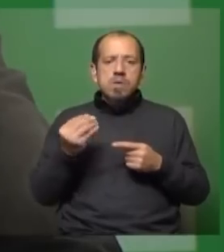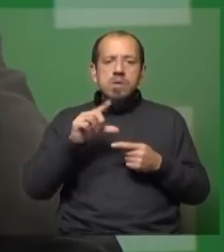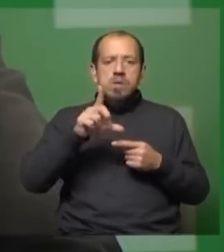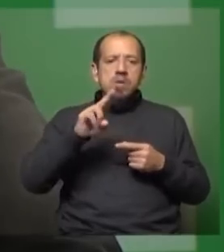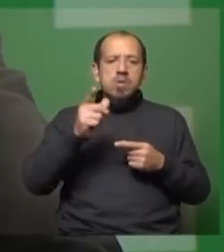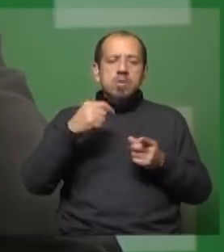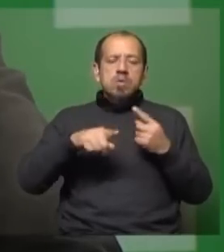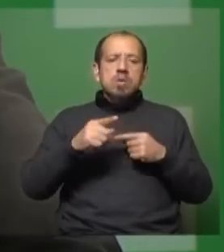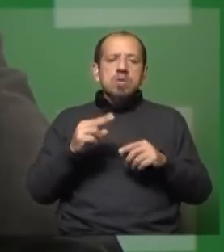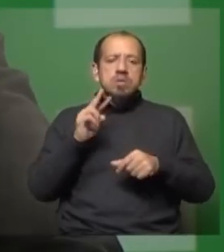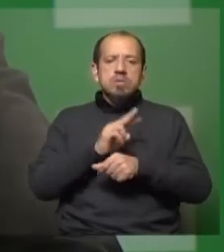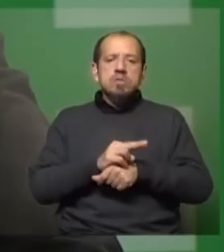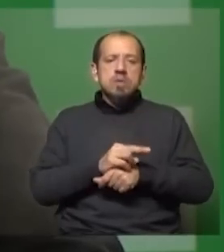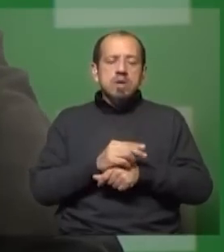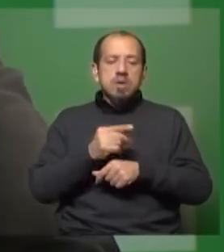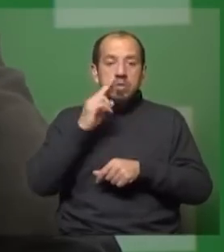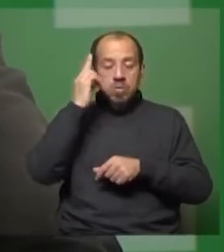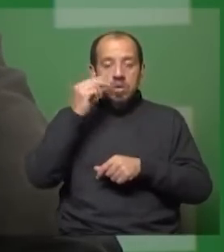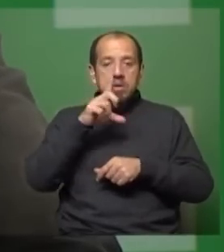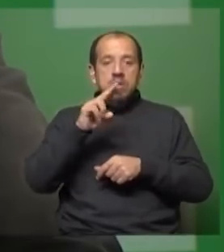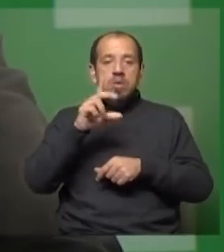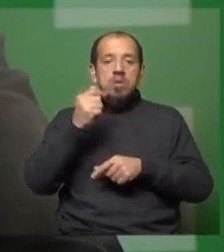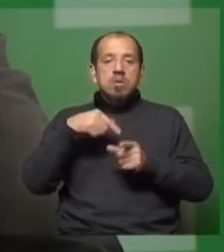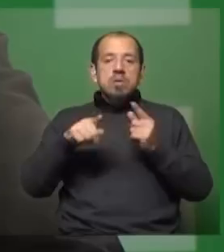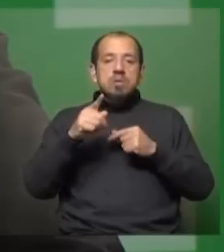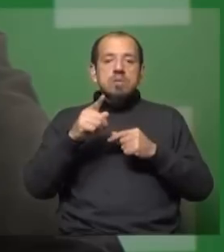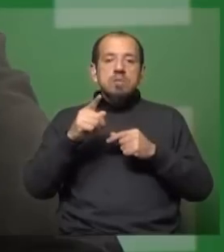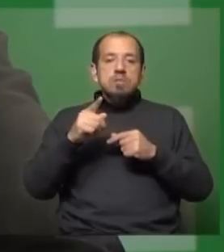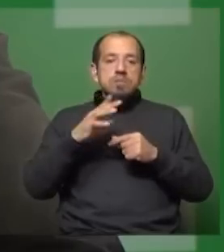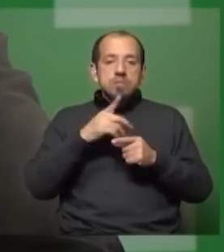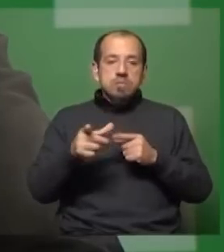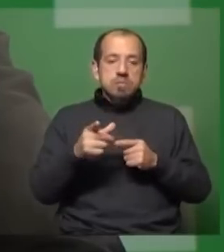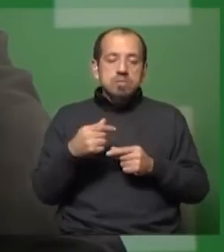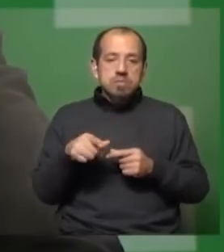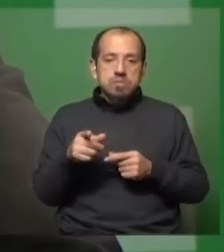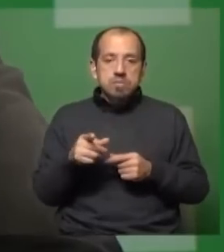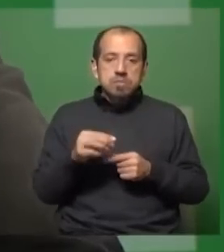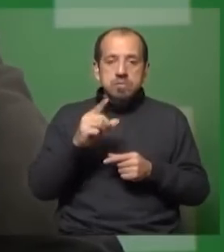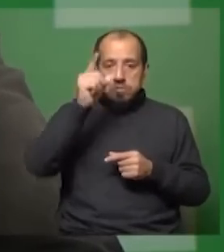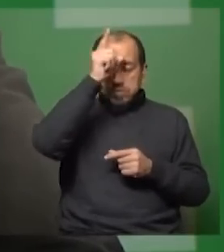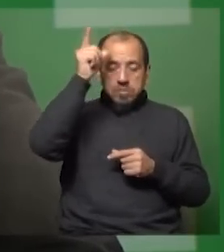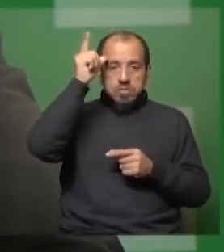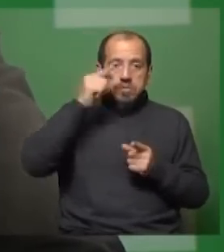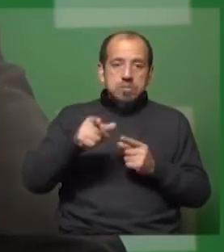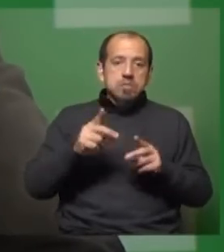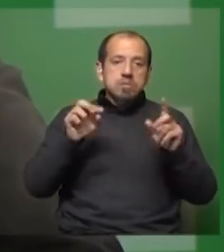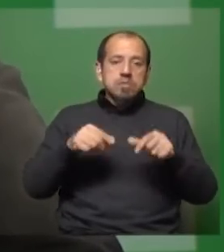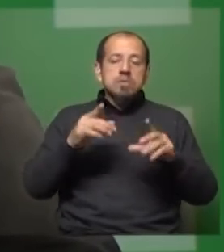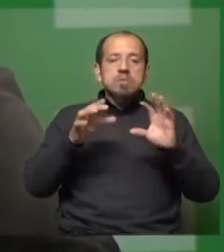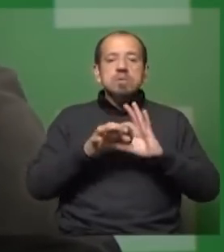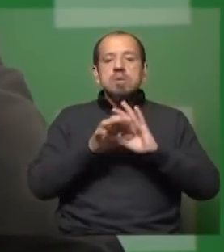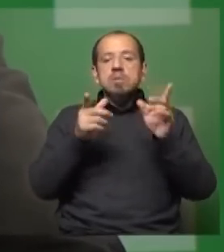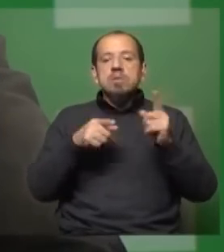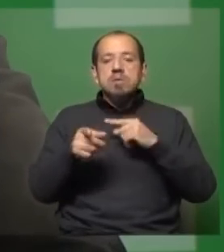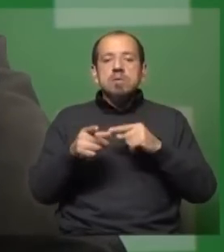Lula con la visita de Lula Uruguay con la reunión Incluso en Brasilia que si bien el foco la calle lo puso en otra cuestión vinculado a la democracia